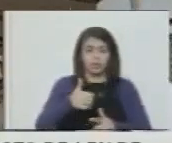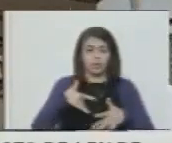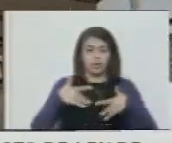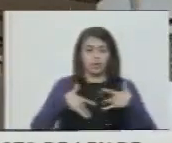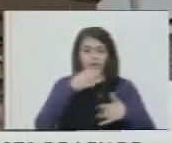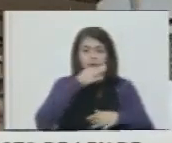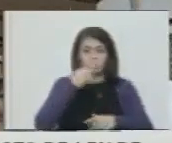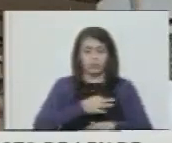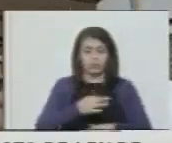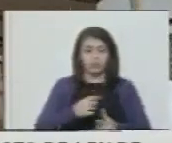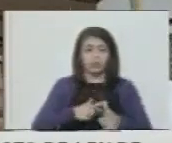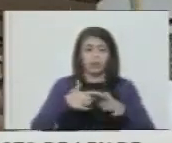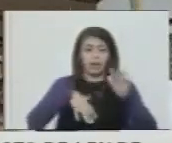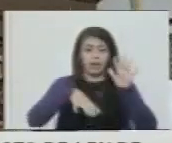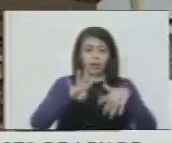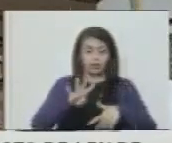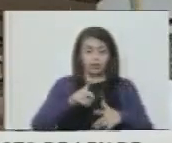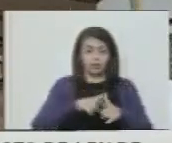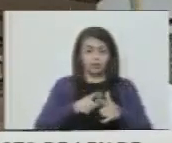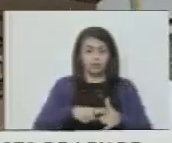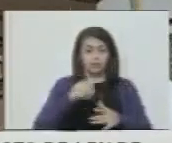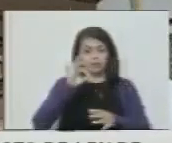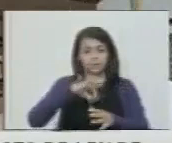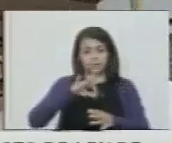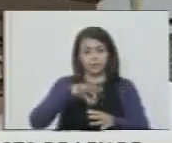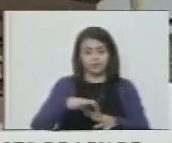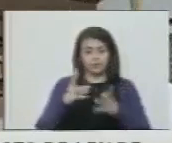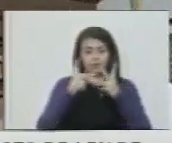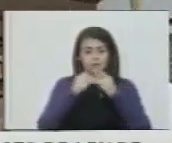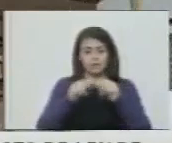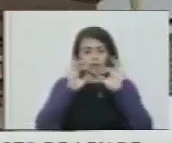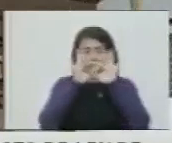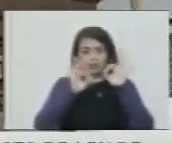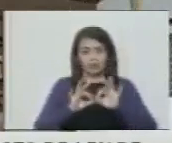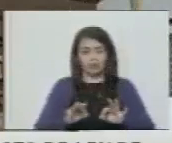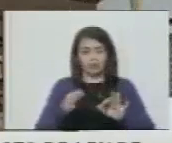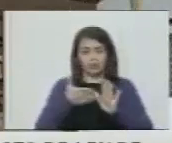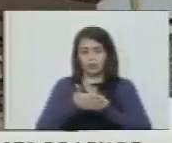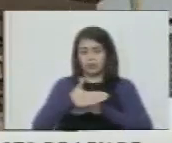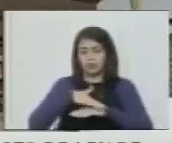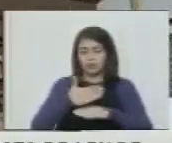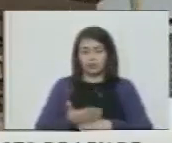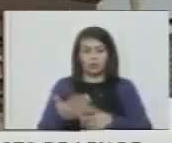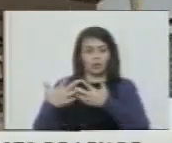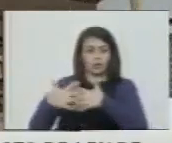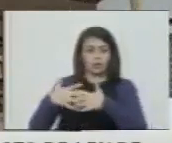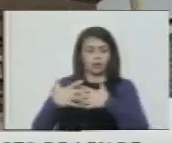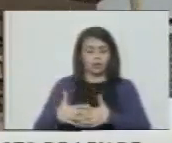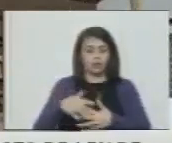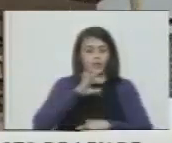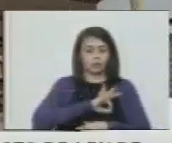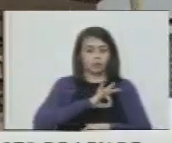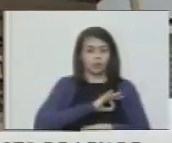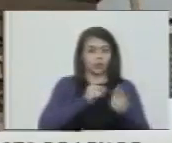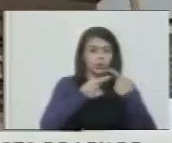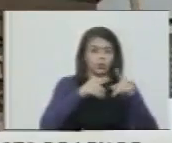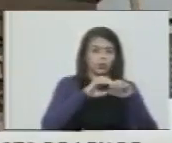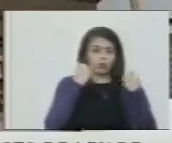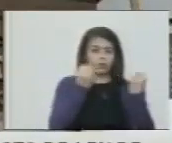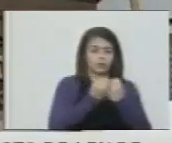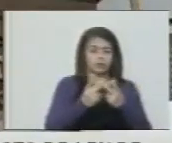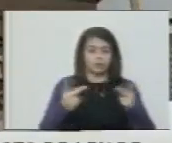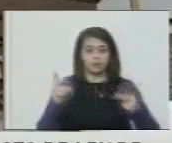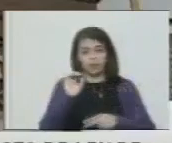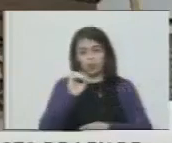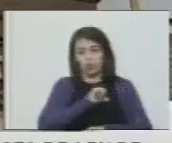Actividad Aseguradora. 14. Fondo administrado. Mecanismo mediante el cual una empresa, sociedad u organismo